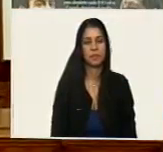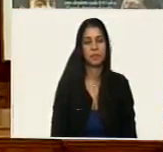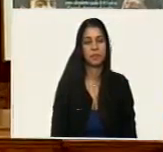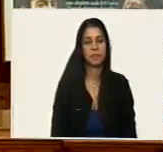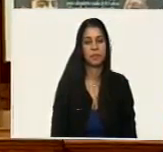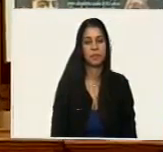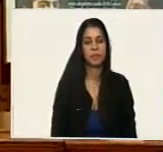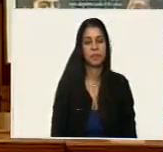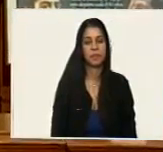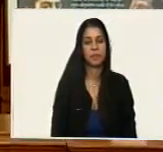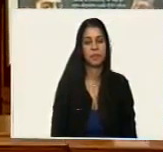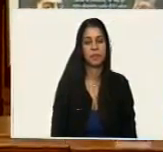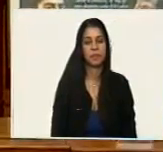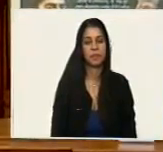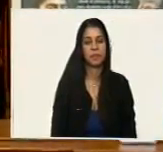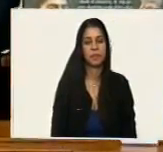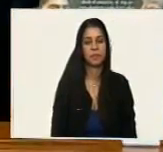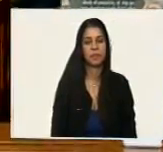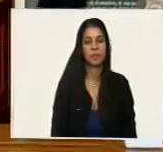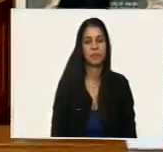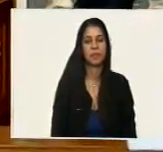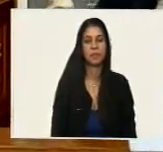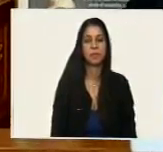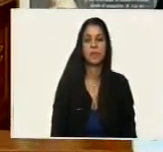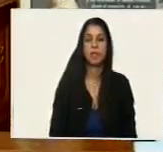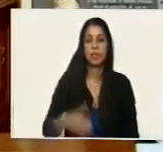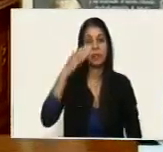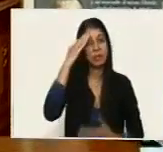la constituyente María Elisa. Ante todo, nuestro